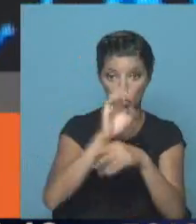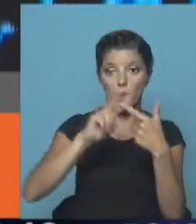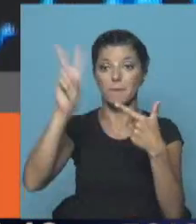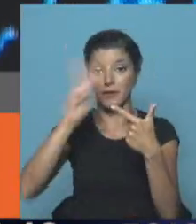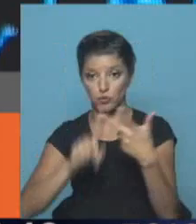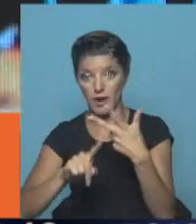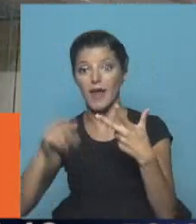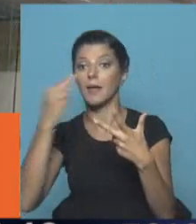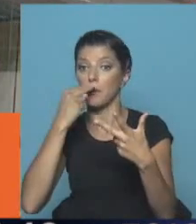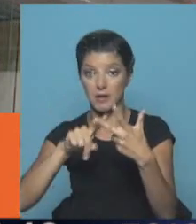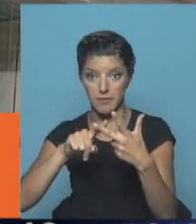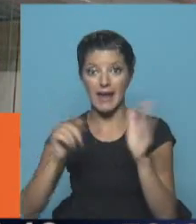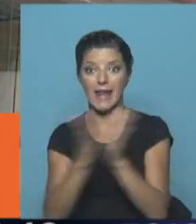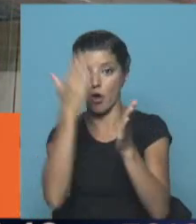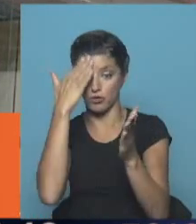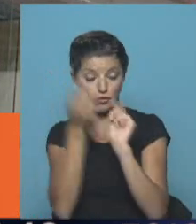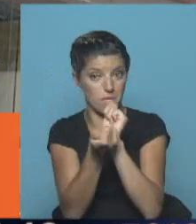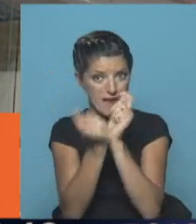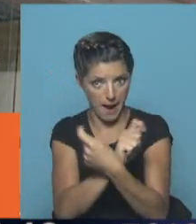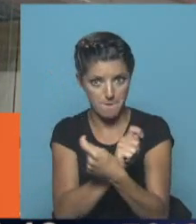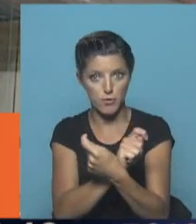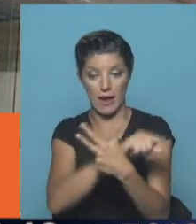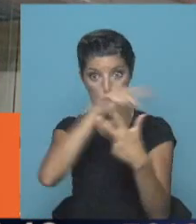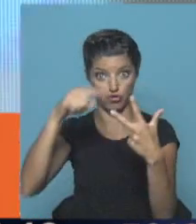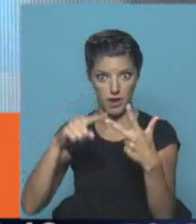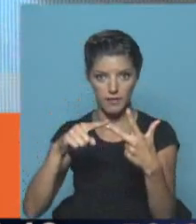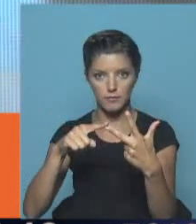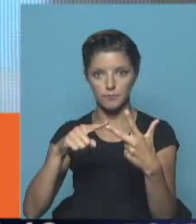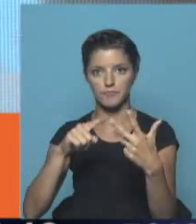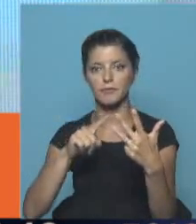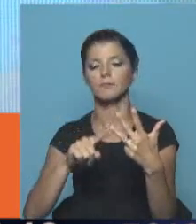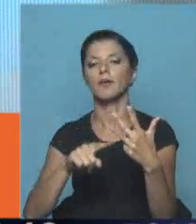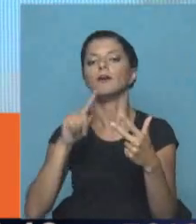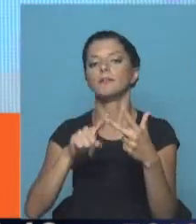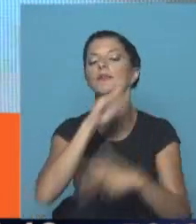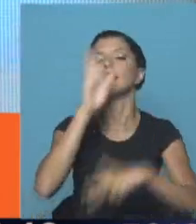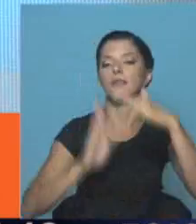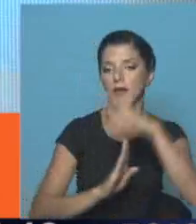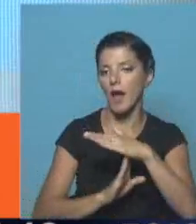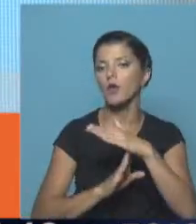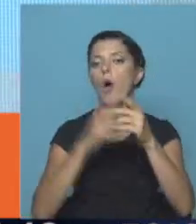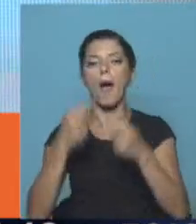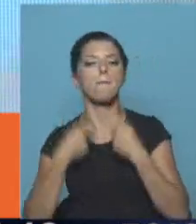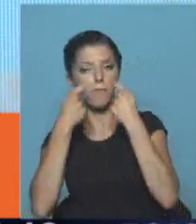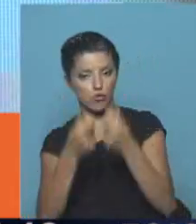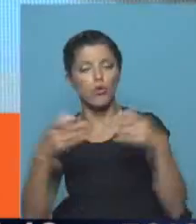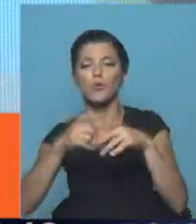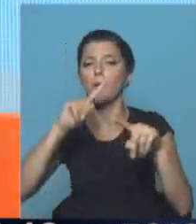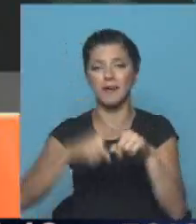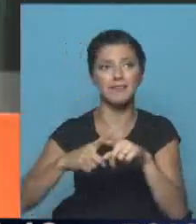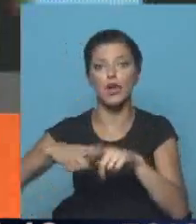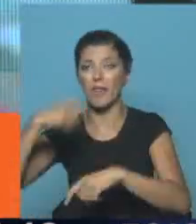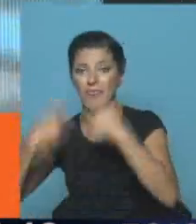reforma constitucional, muy centralmente reformaron las constituciones de todos esos países, liderazgos carismáticos, concentración del poder, partidos políticos políticos